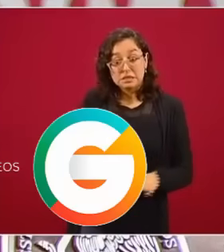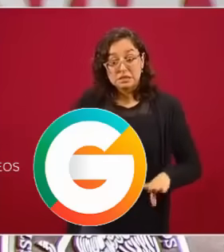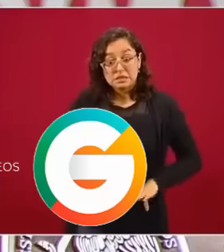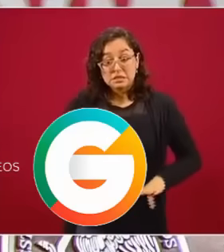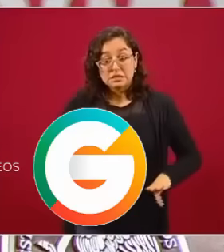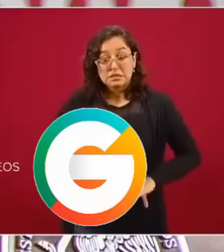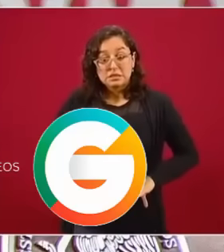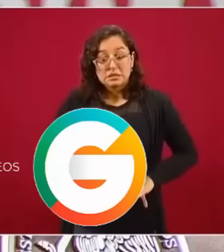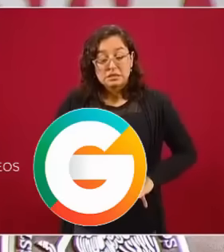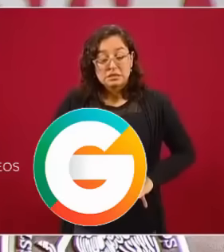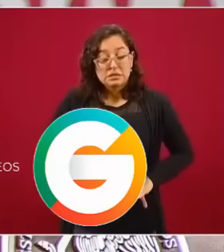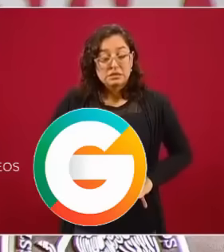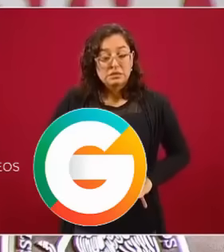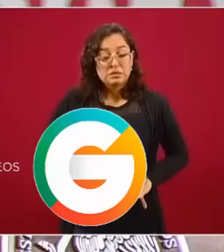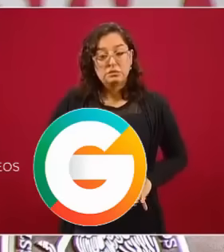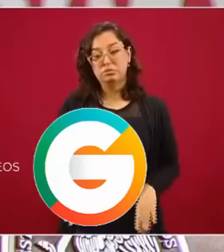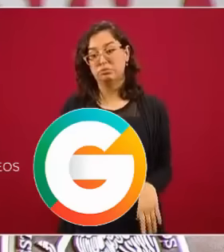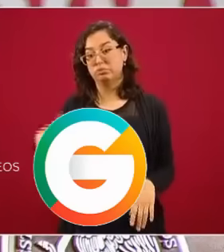Era